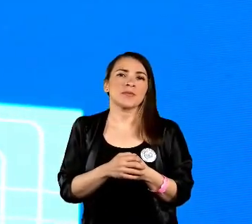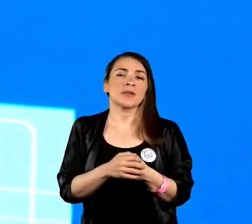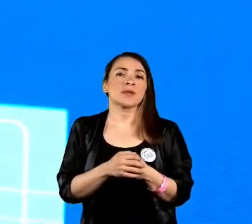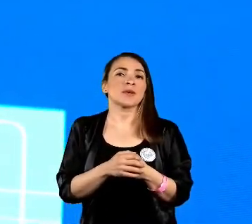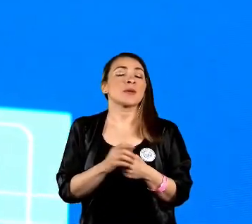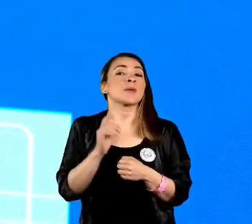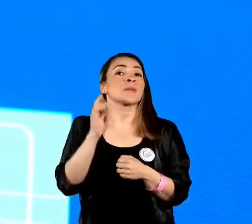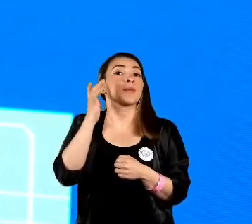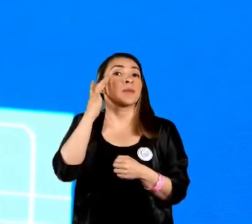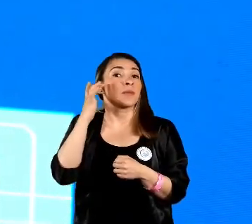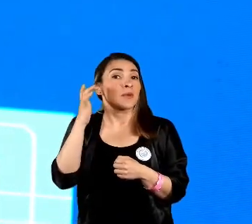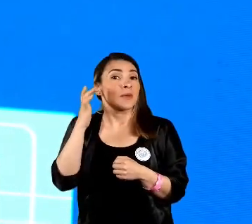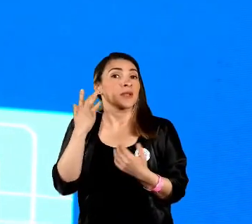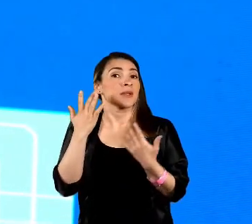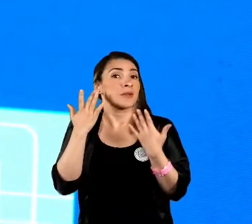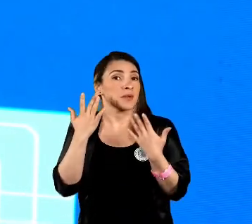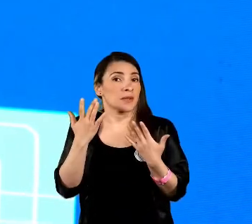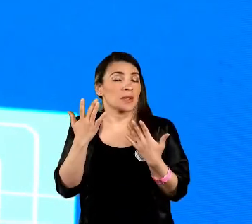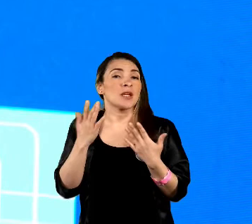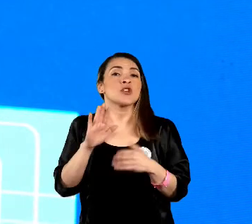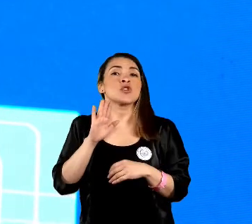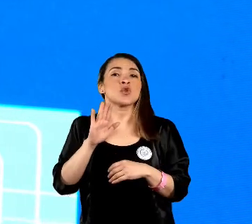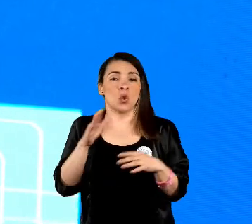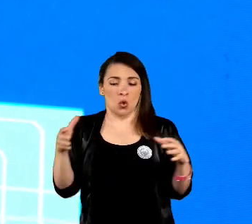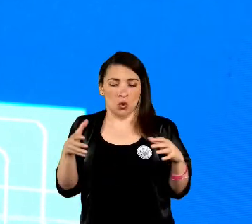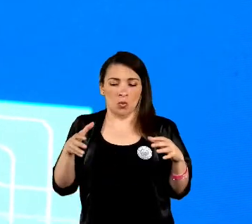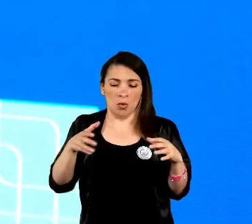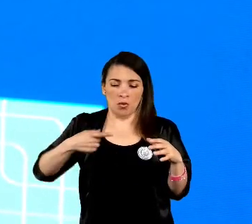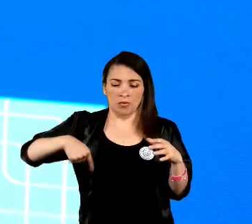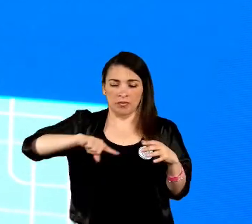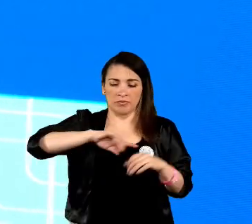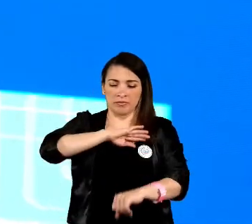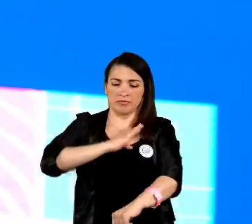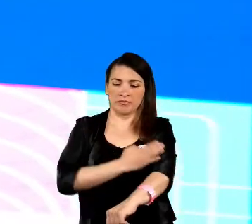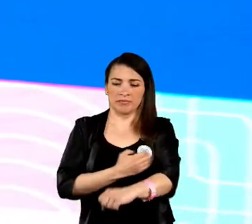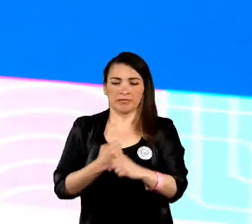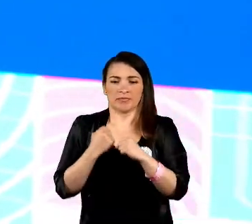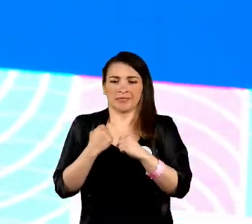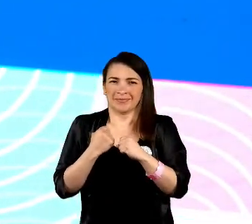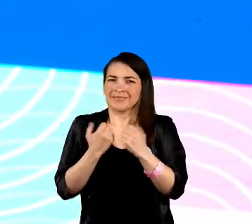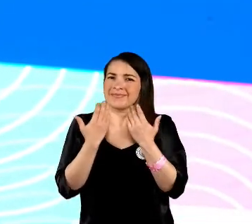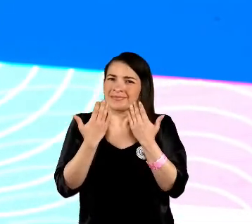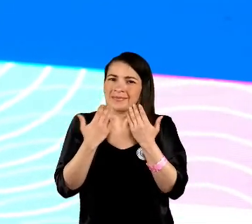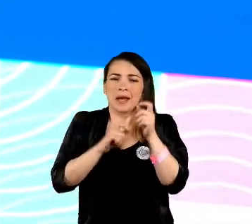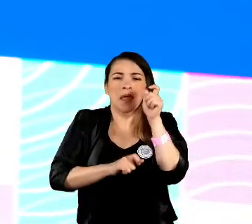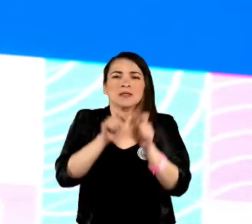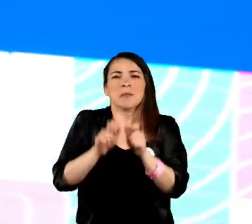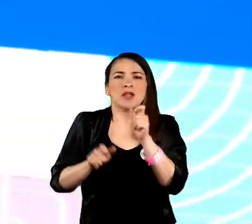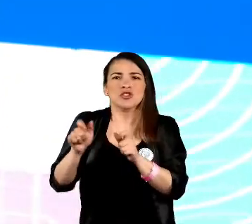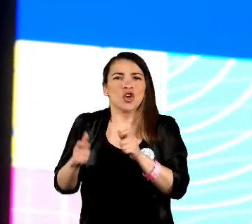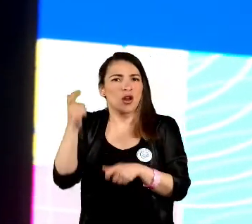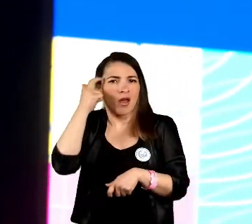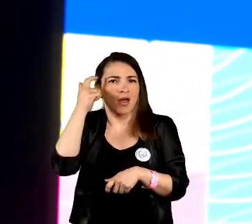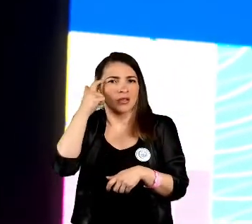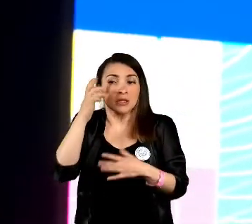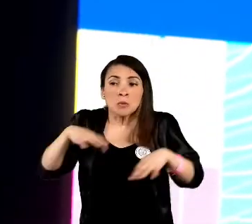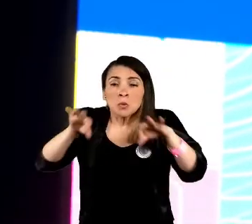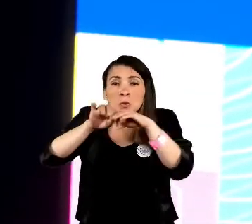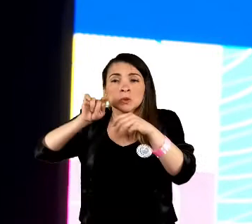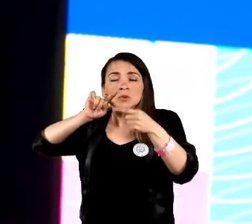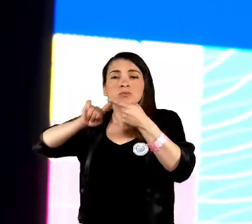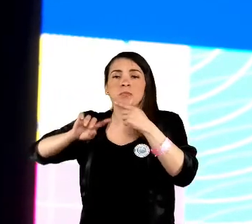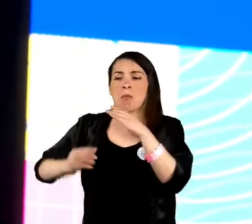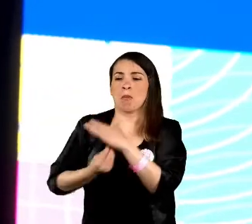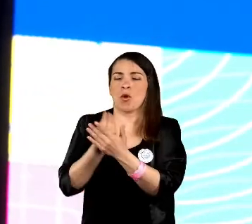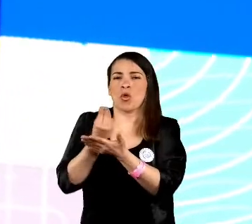invertir no es en el portfolio sino la capacidad de un equipo invierten en las personas no solamente en el producto principalmente